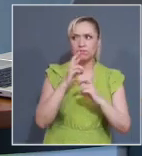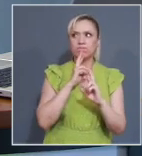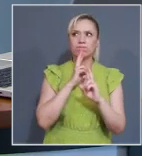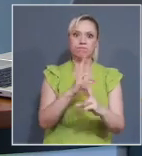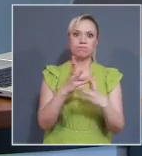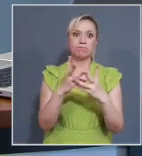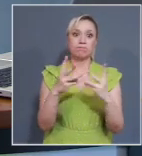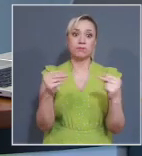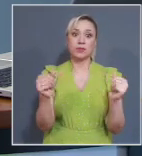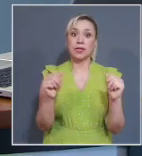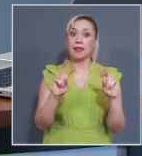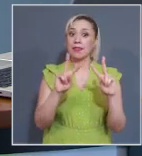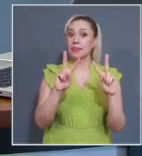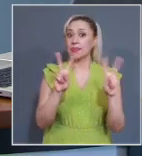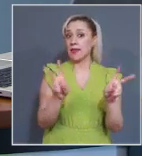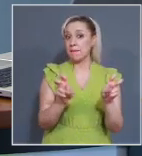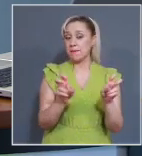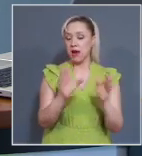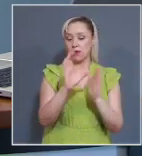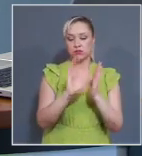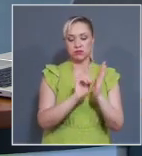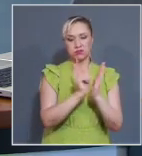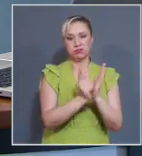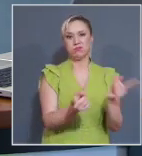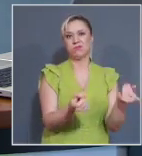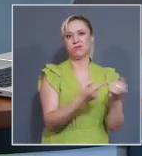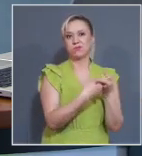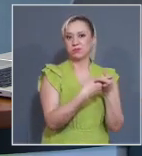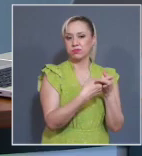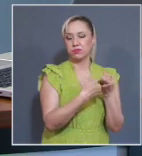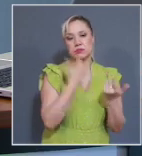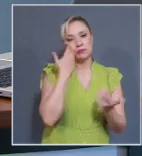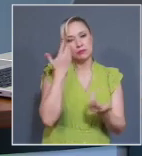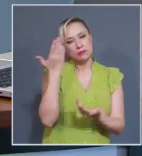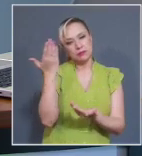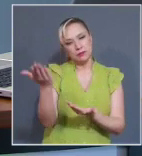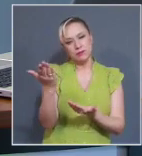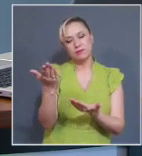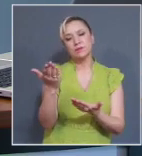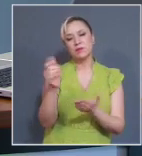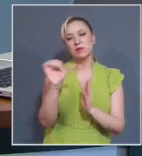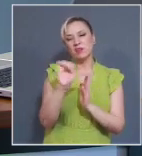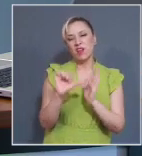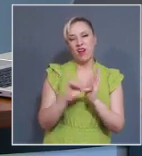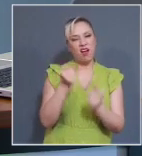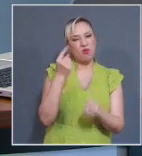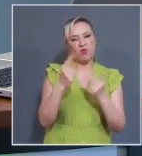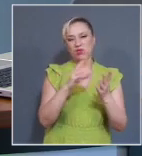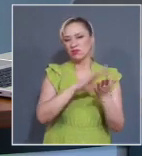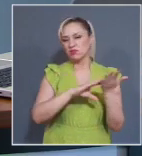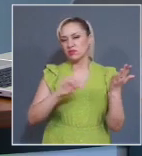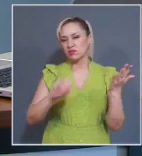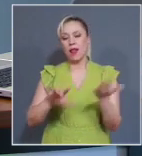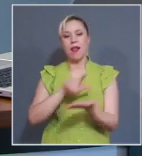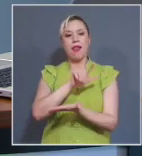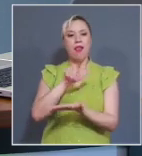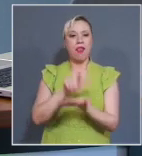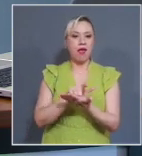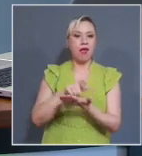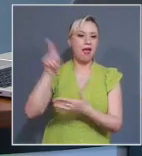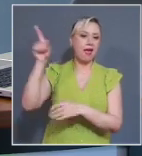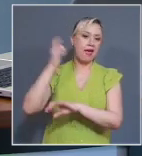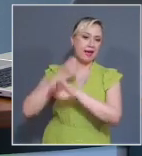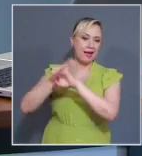de inconstitucionalidad en las que se pide invalidar diversos artículos de las legislaciones civiles de los estados de México, pero también